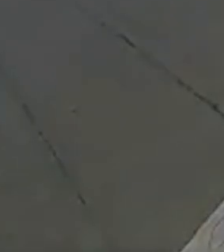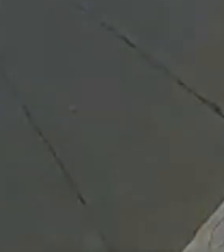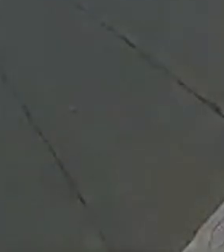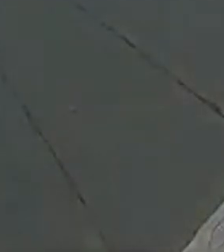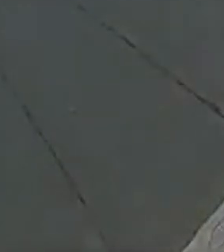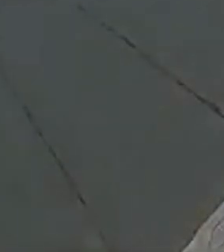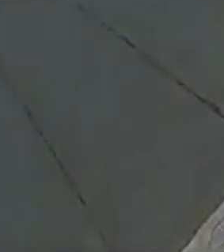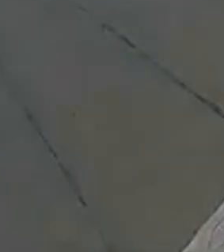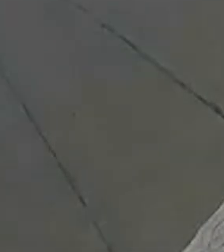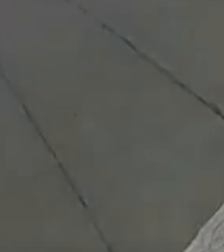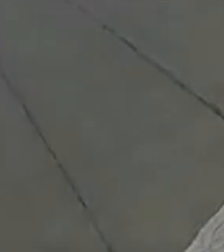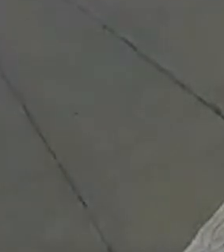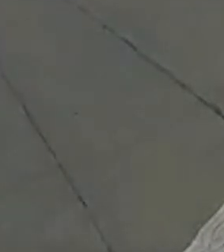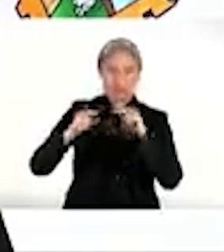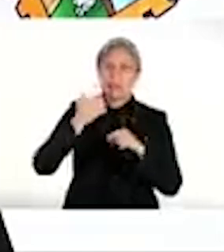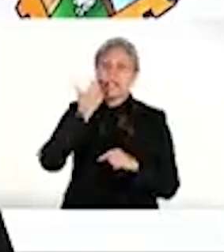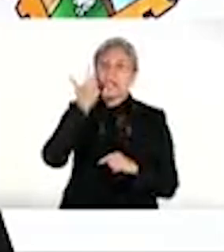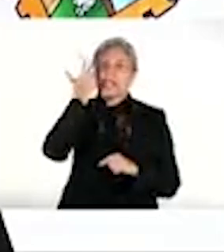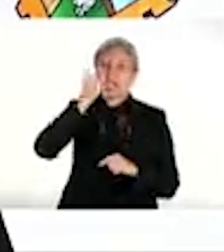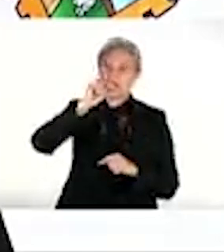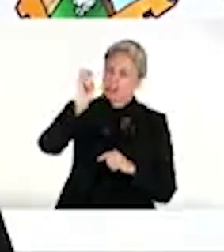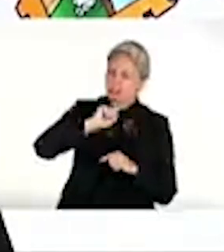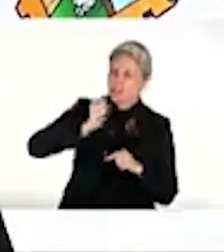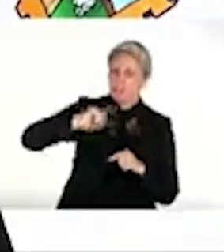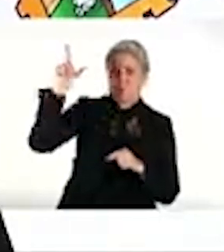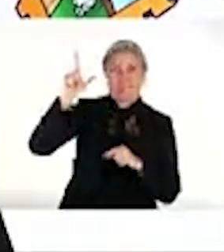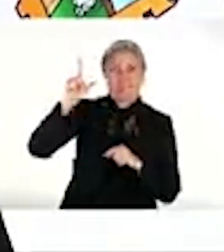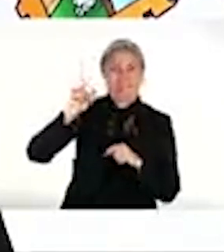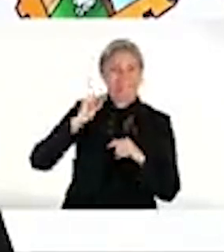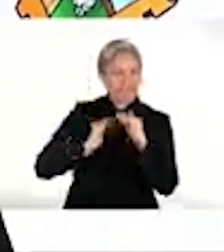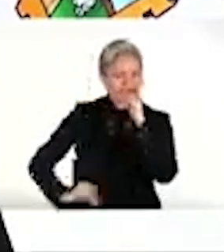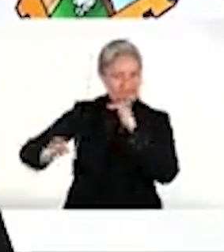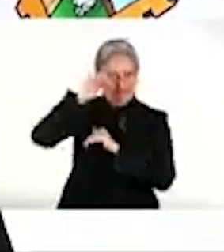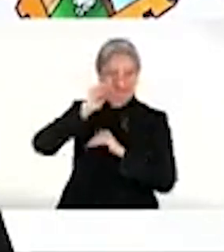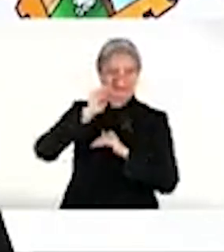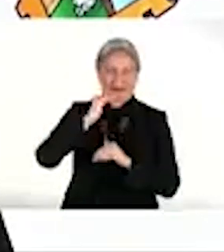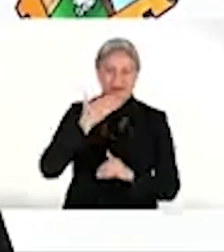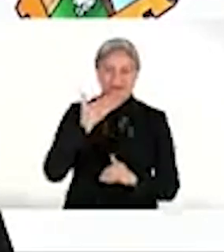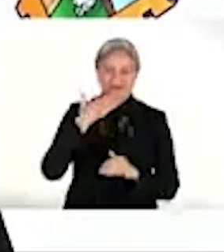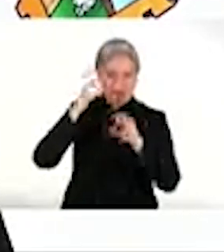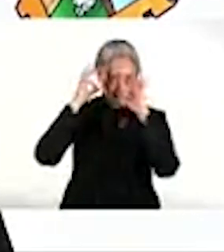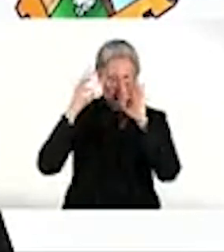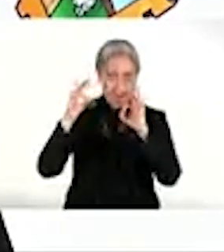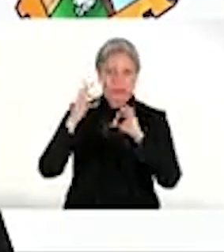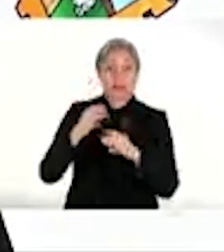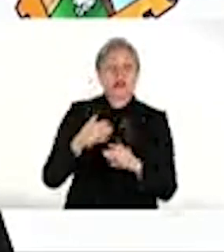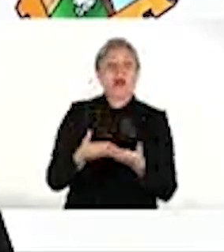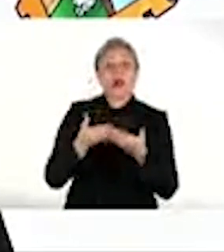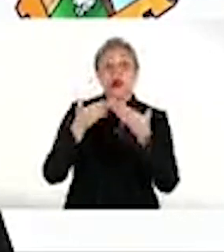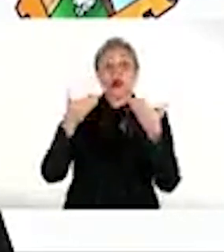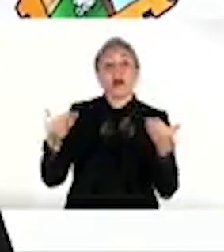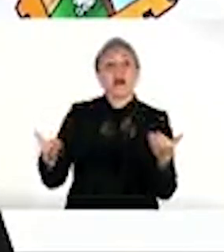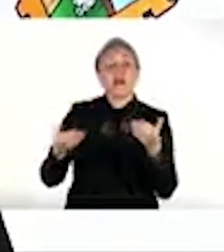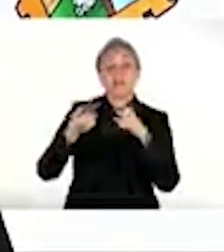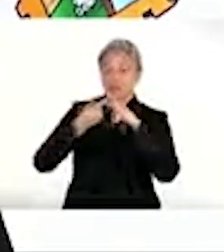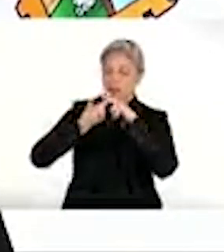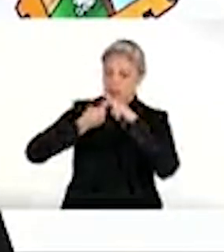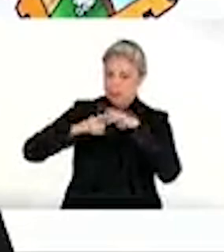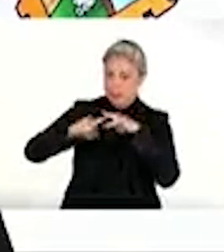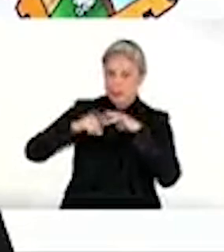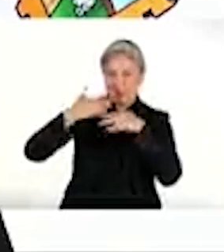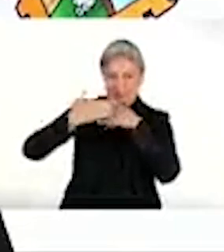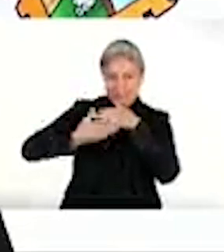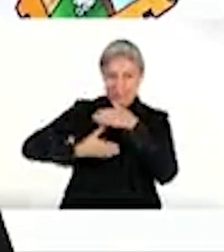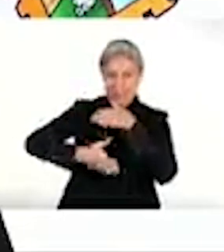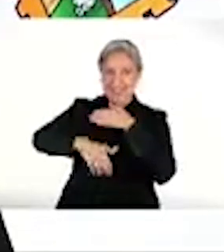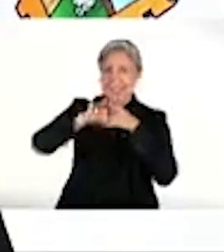el rector Dámaso Anaya. Hoy nos encontramos ante el inicio de un nuevo capítulo de esta historia y nos